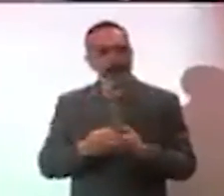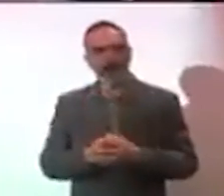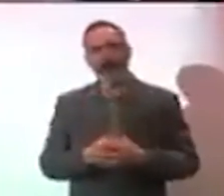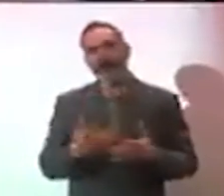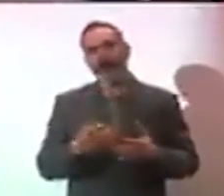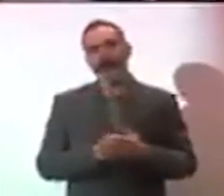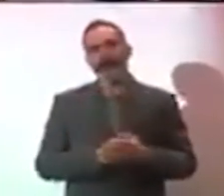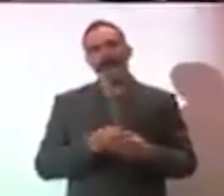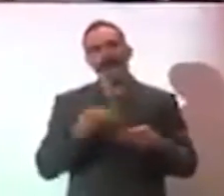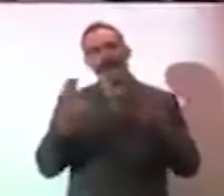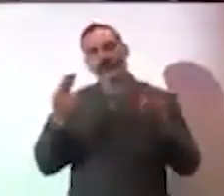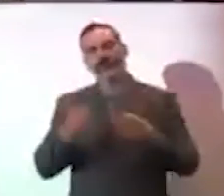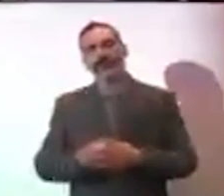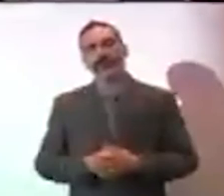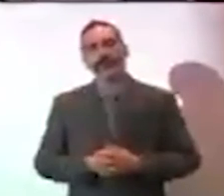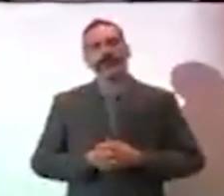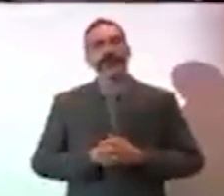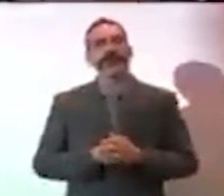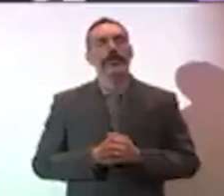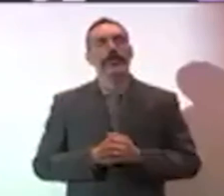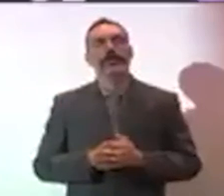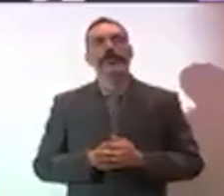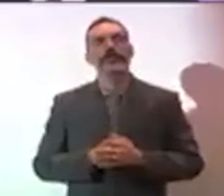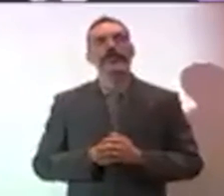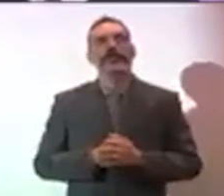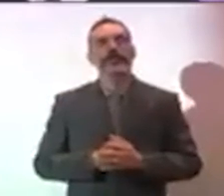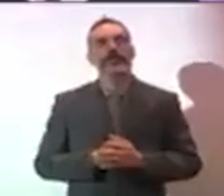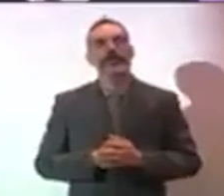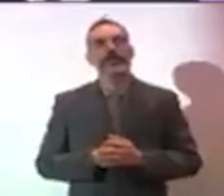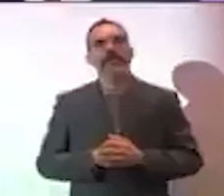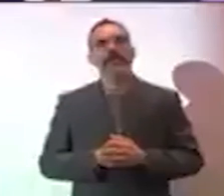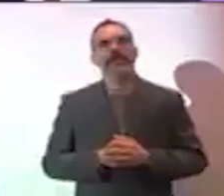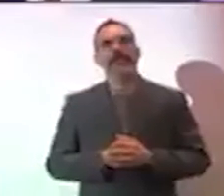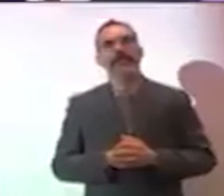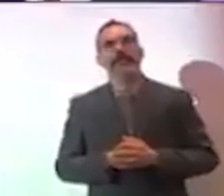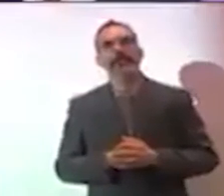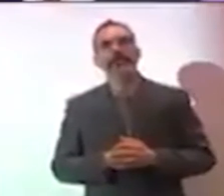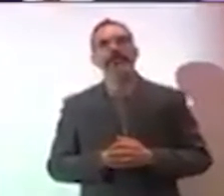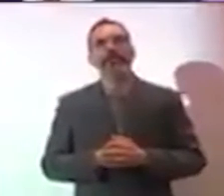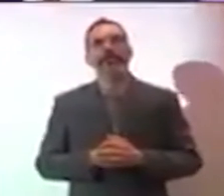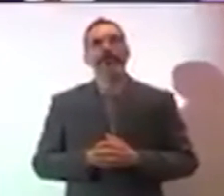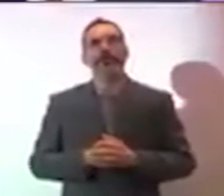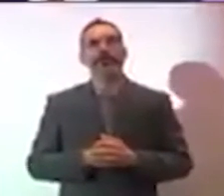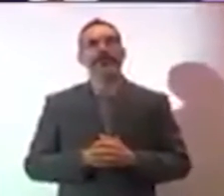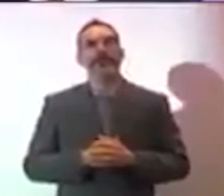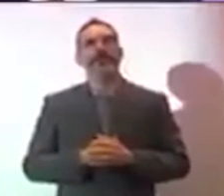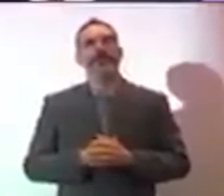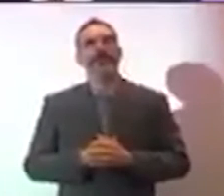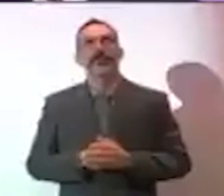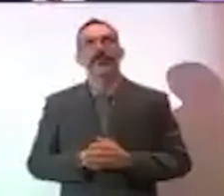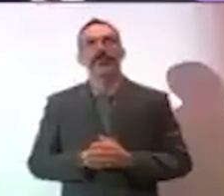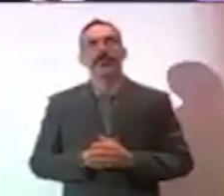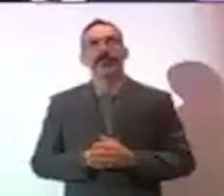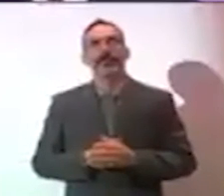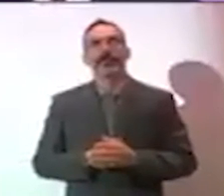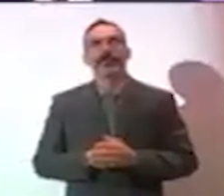Siempre ha repetido el que le hizo el discurso que fue él, y Liliana,